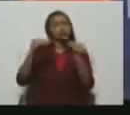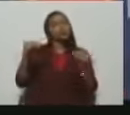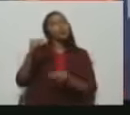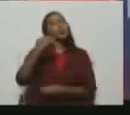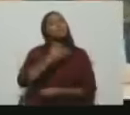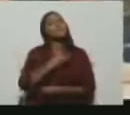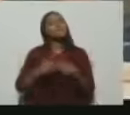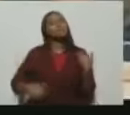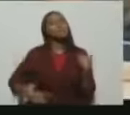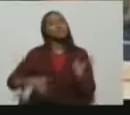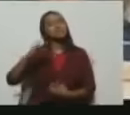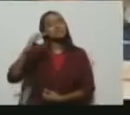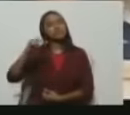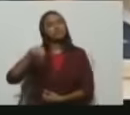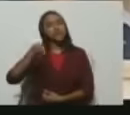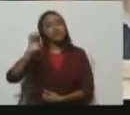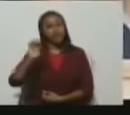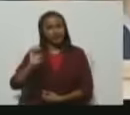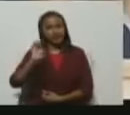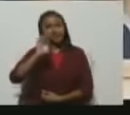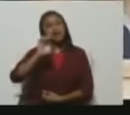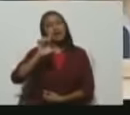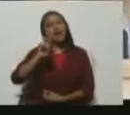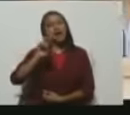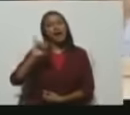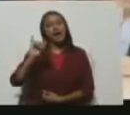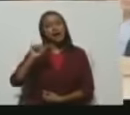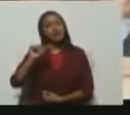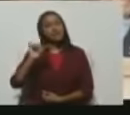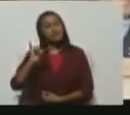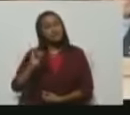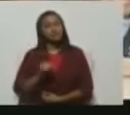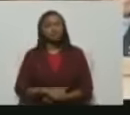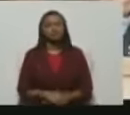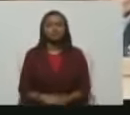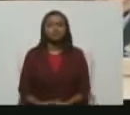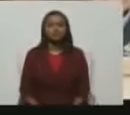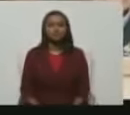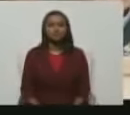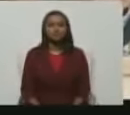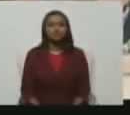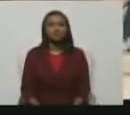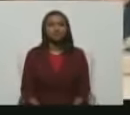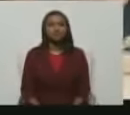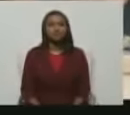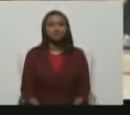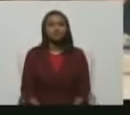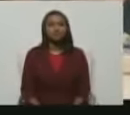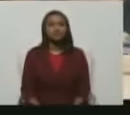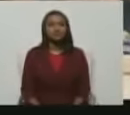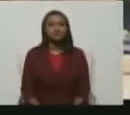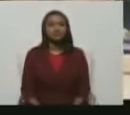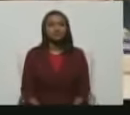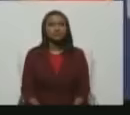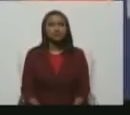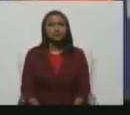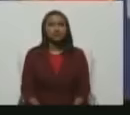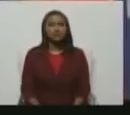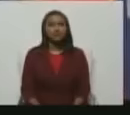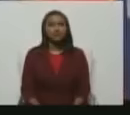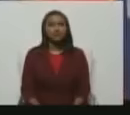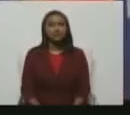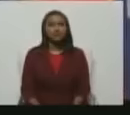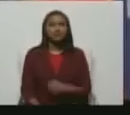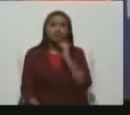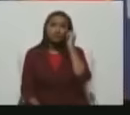presidente del Consejo Nacional Electoral, presidente del Poder Electoral Venezolano, aquí presente, fiscal general de la República,